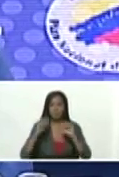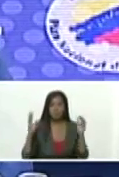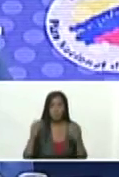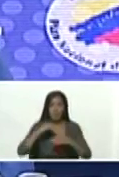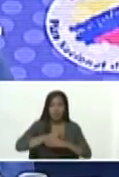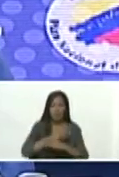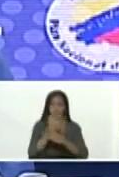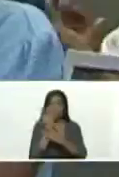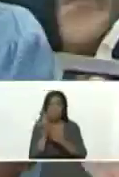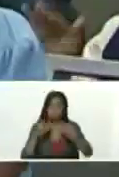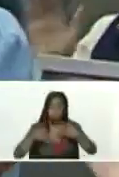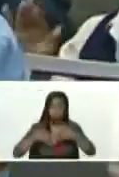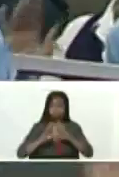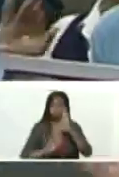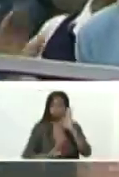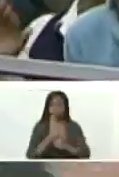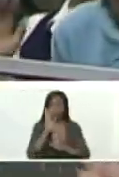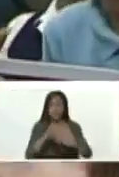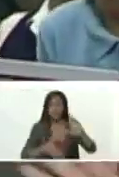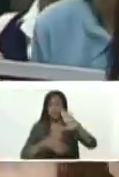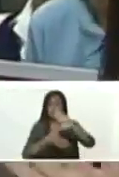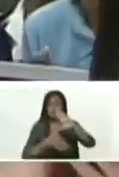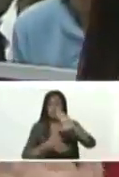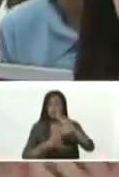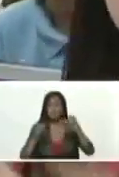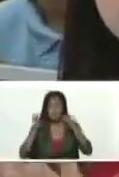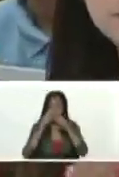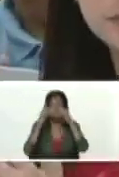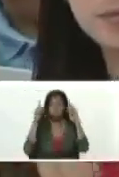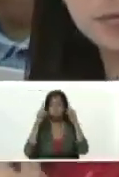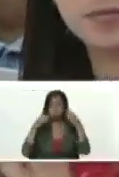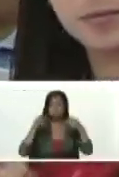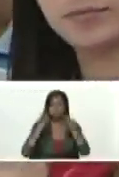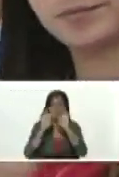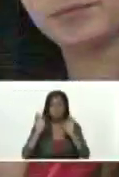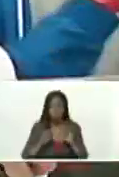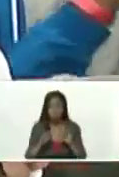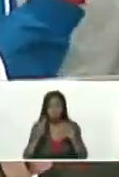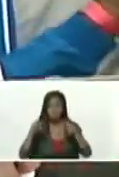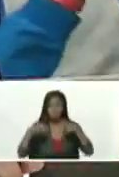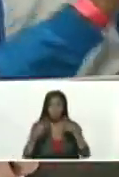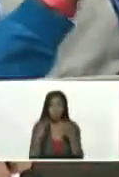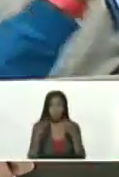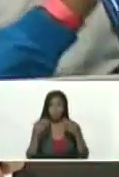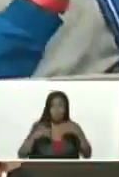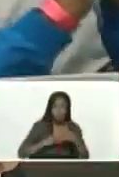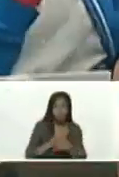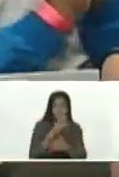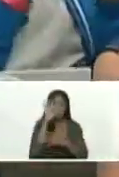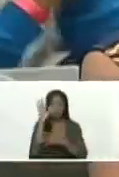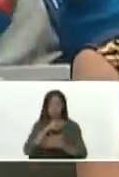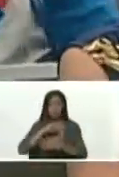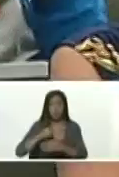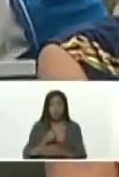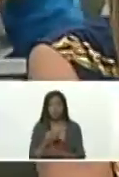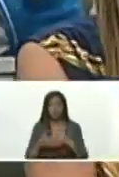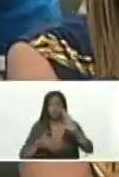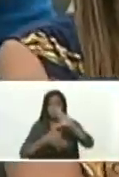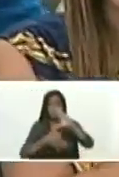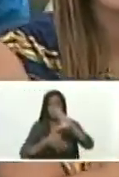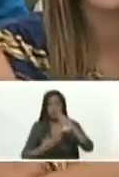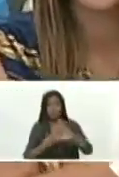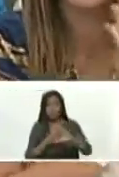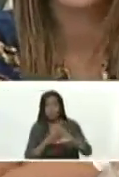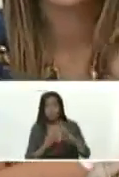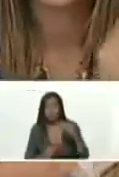que vamos es pa'lante. América Latina despierta. Una nueva ola se levanta en nuestro continente y no